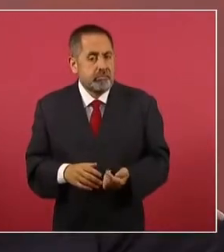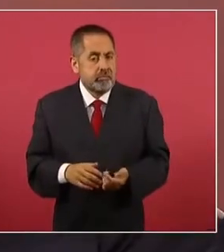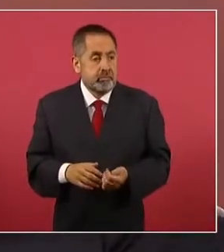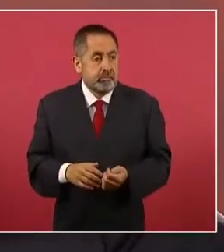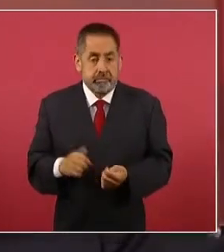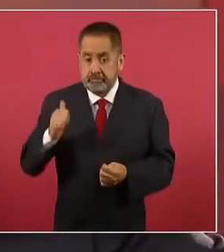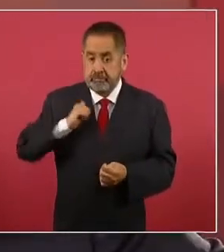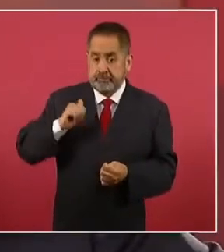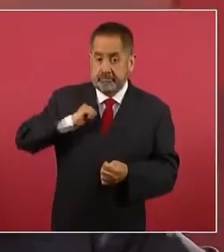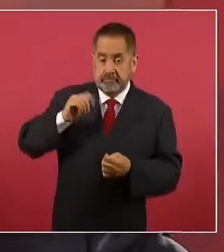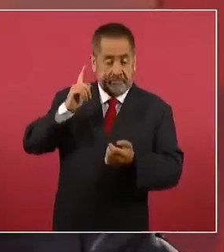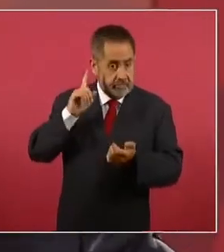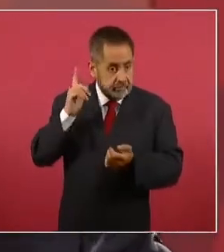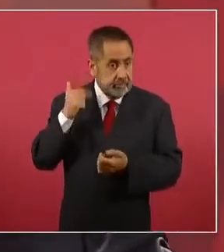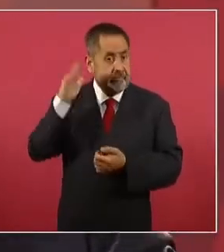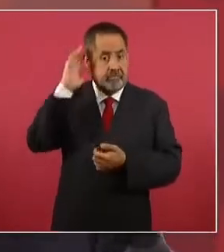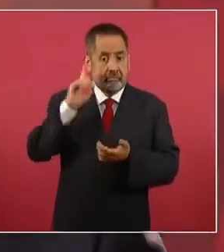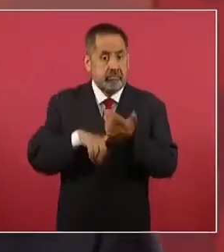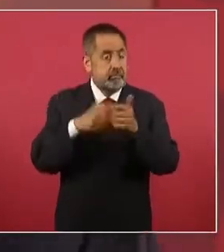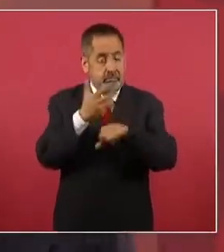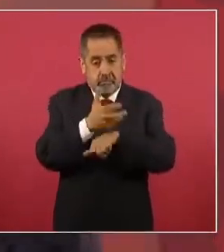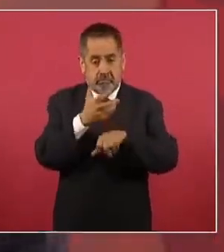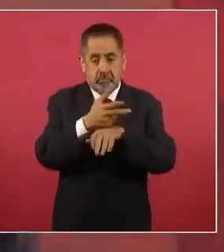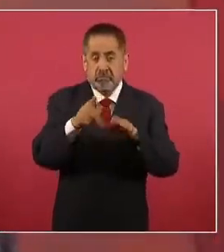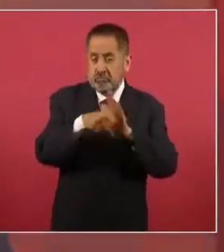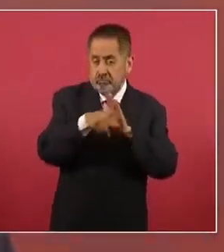tenía la prensa de Estados Unidos